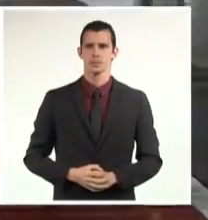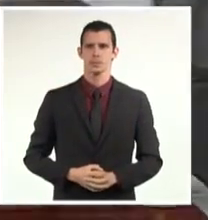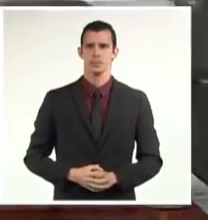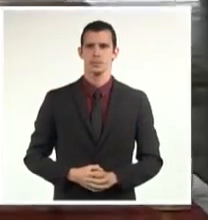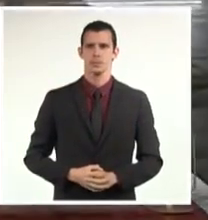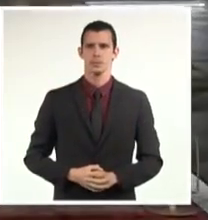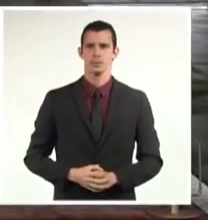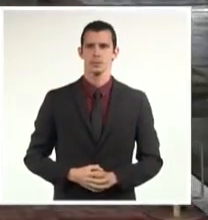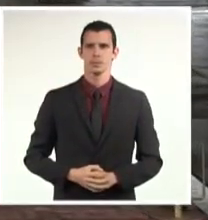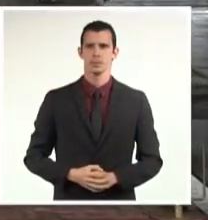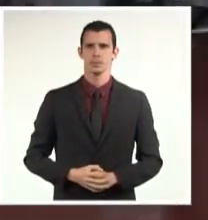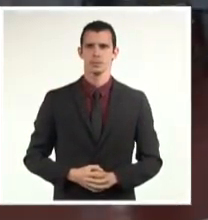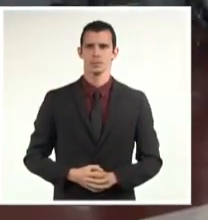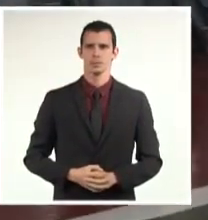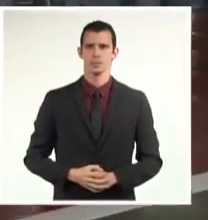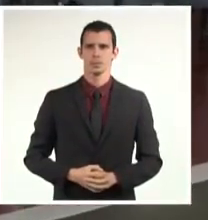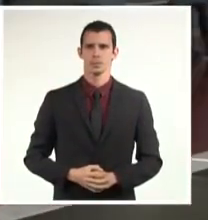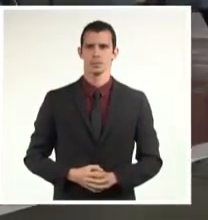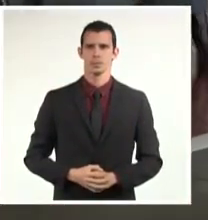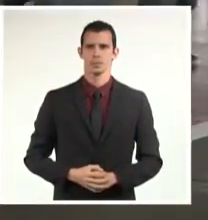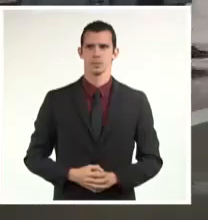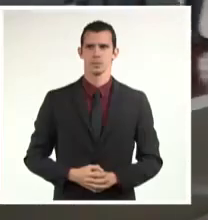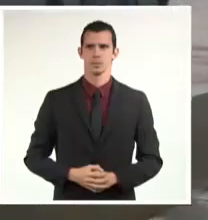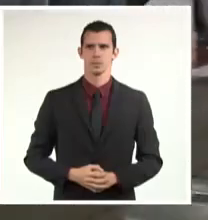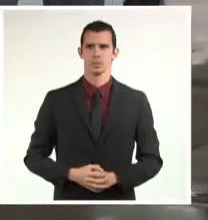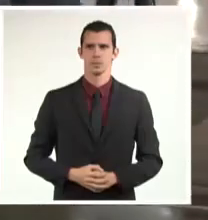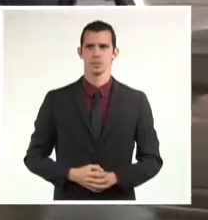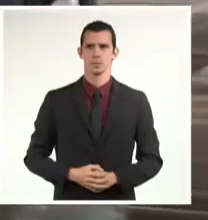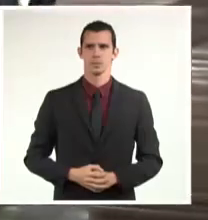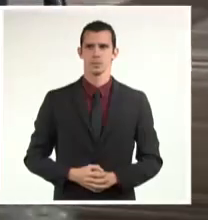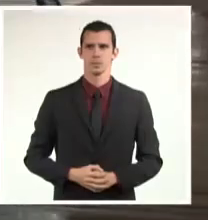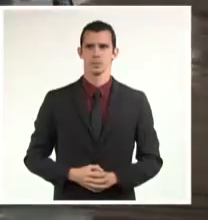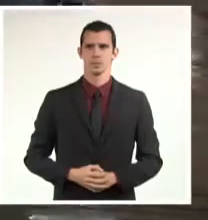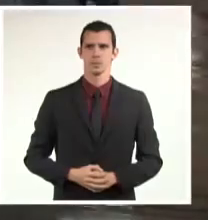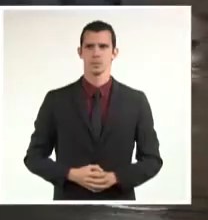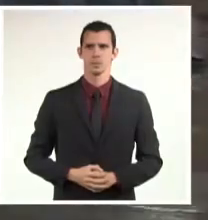Wilmer Rodríguez Fernández, Sistema Informativo de la Televisión Cubana.